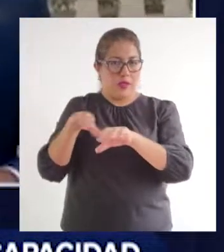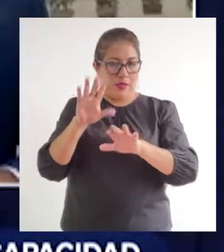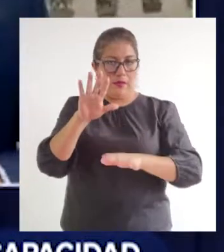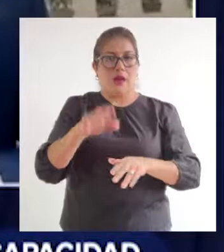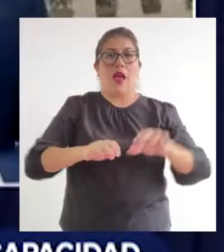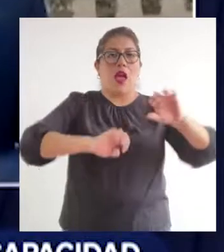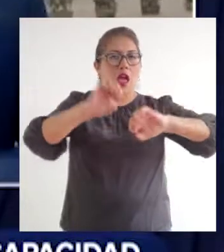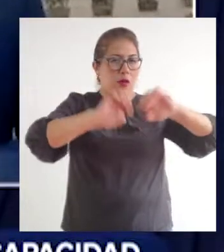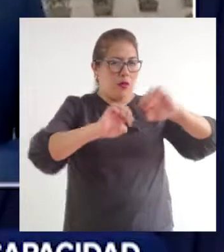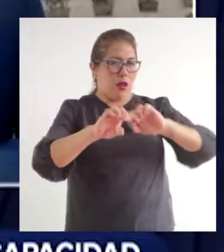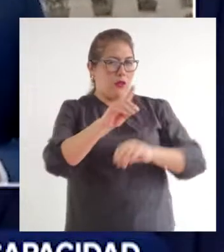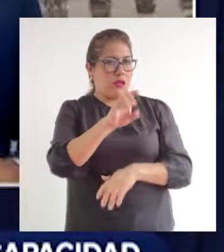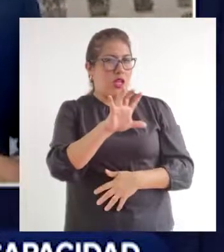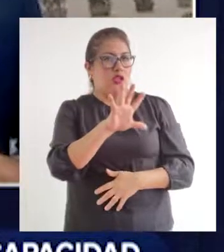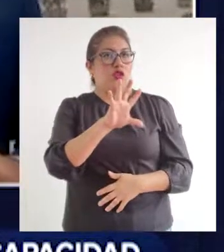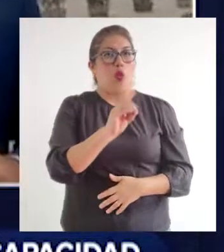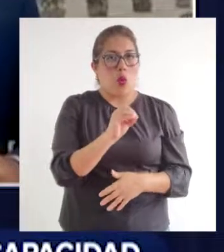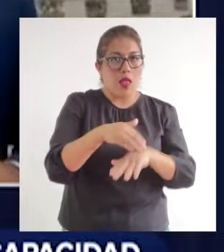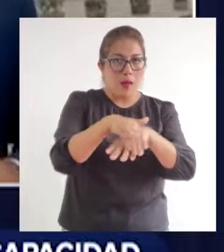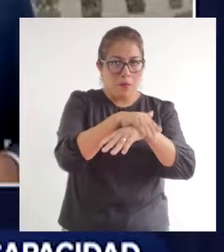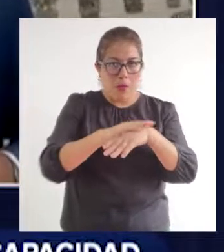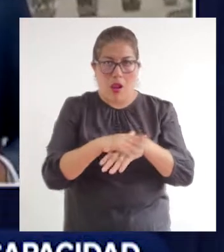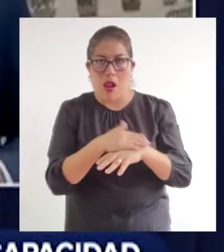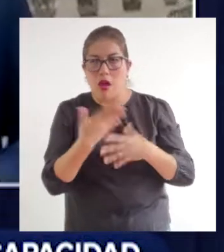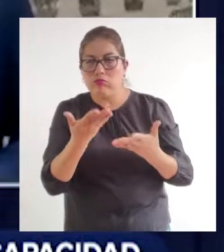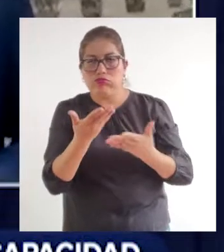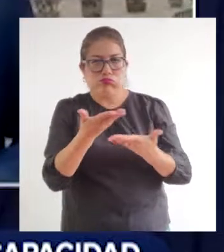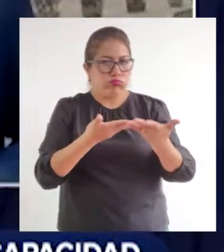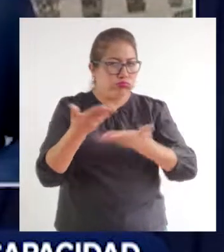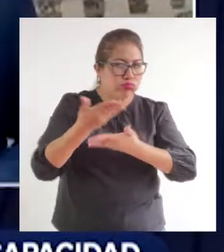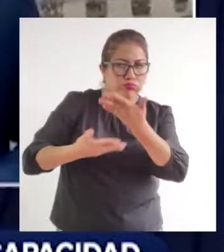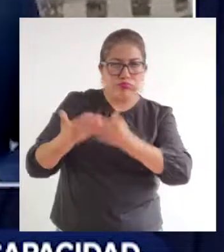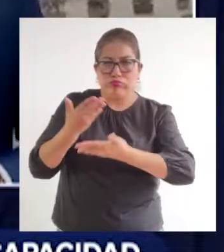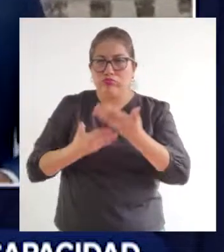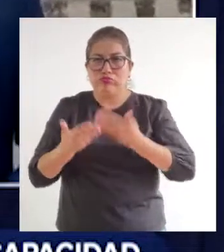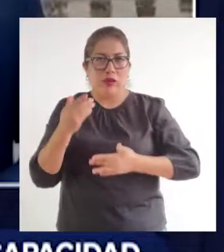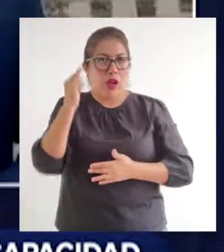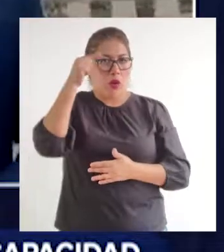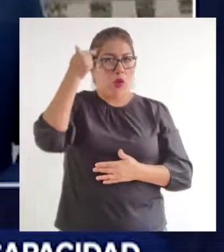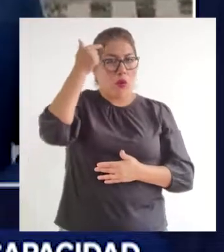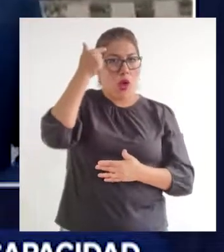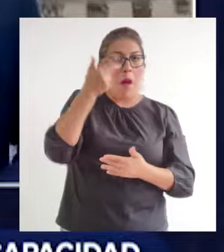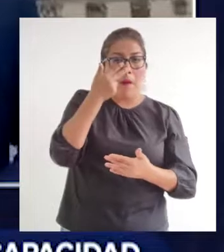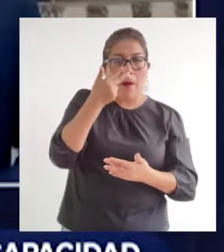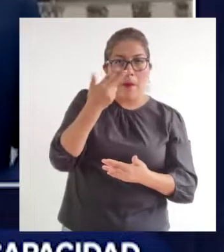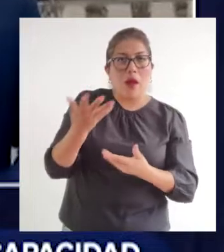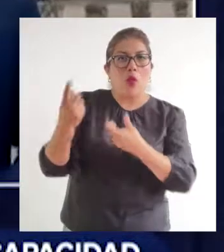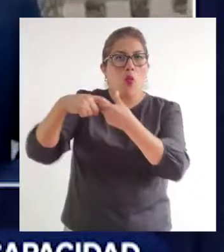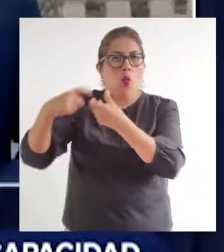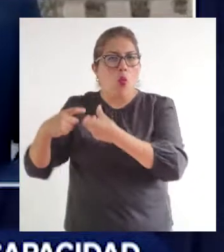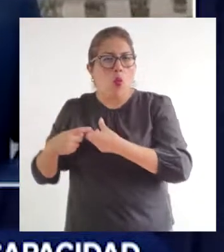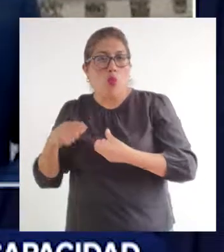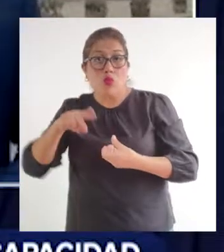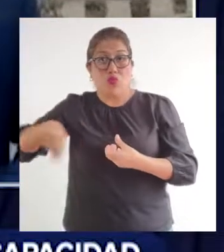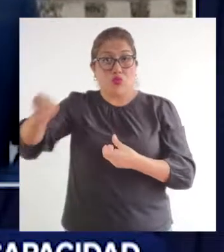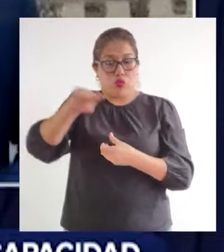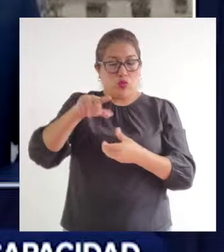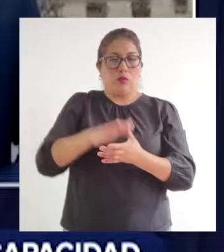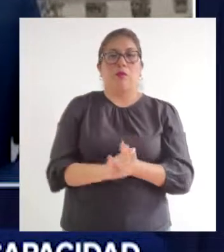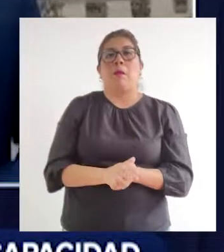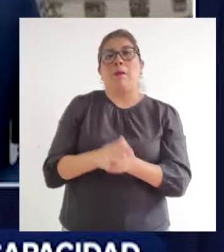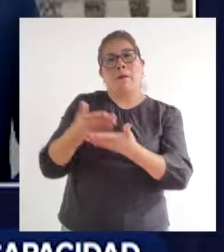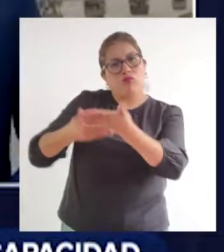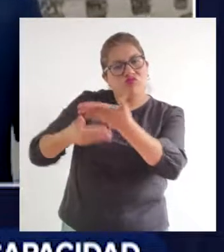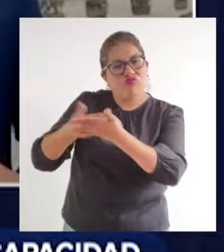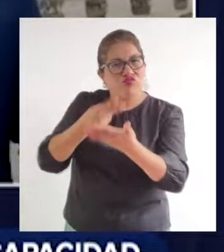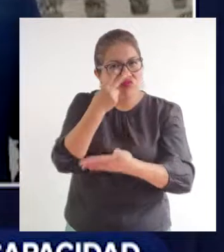más de 150 planes de gobierno de los que postulaban a los gobiernos regionales, y hemos